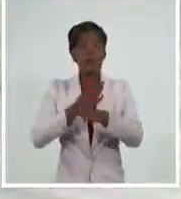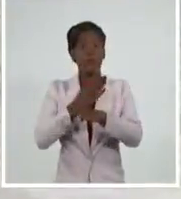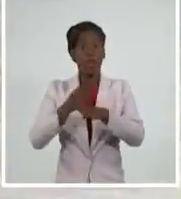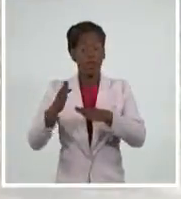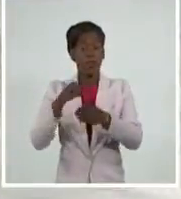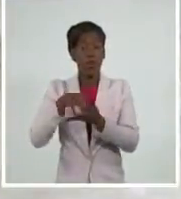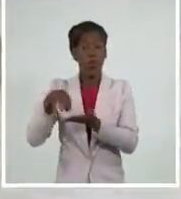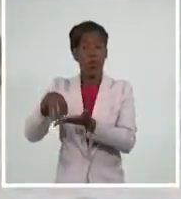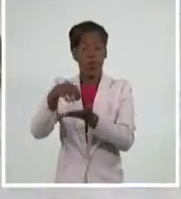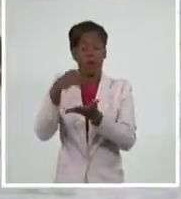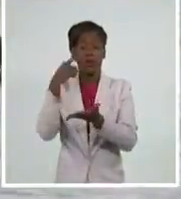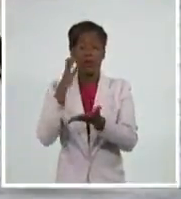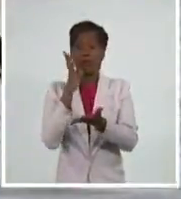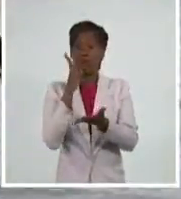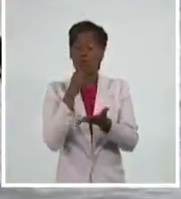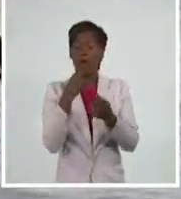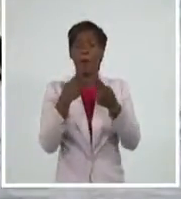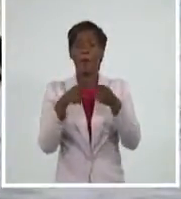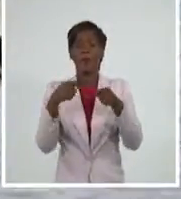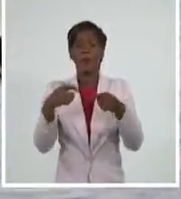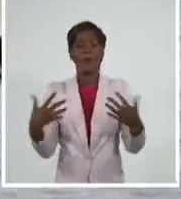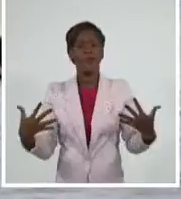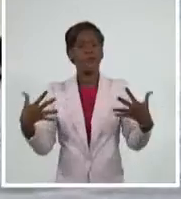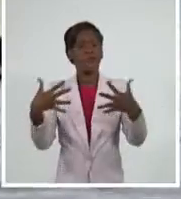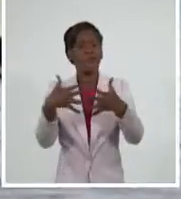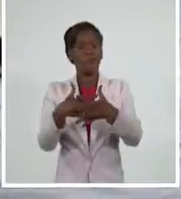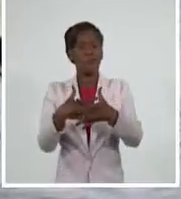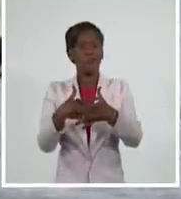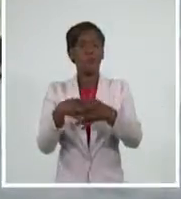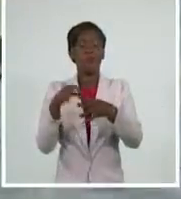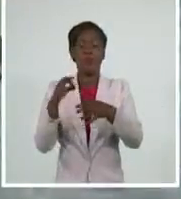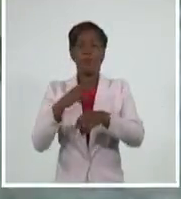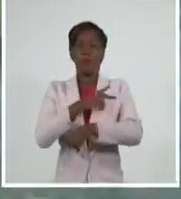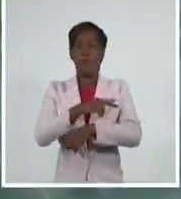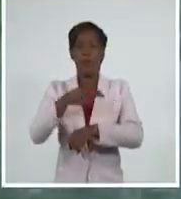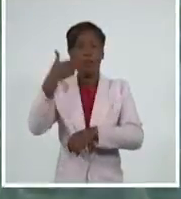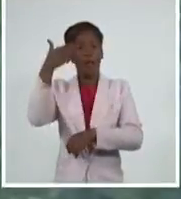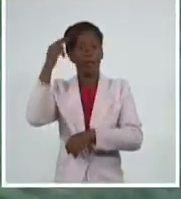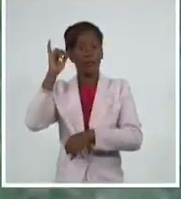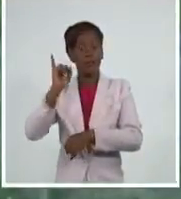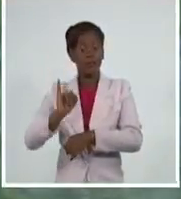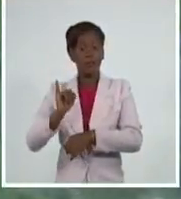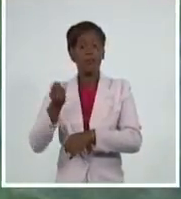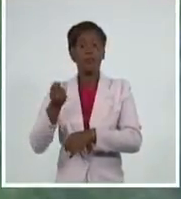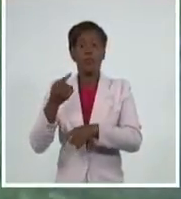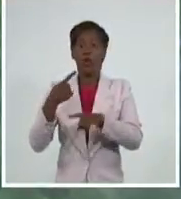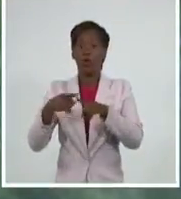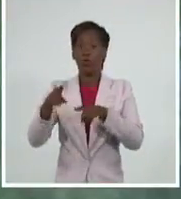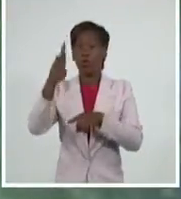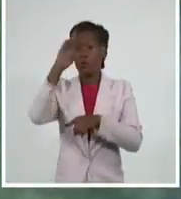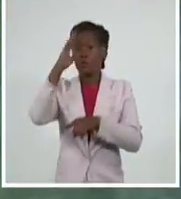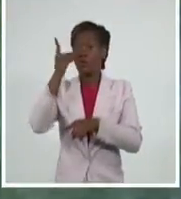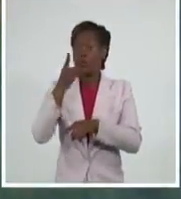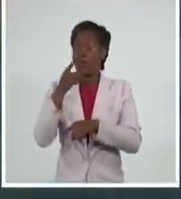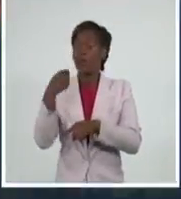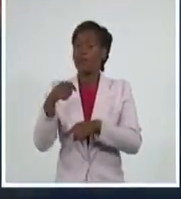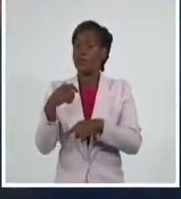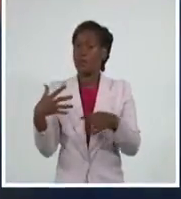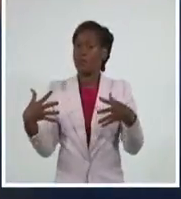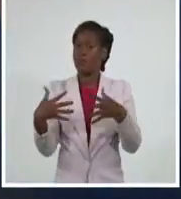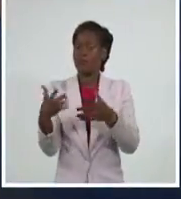con gobiernos que priorizan la restauración de manglares a través de la iniciativa del Corredor Biológico en el